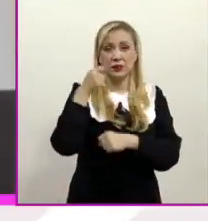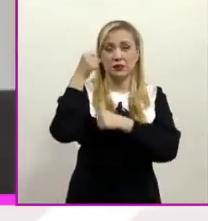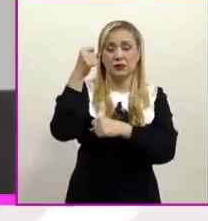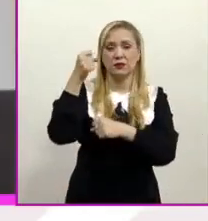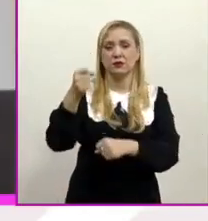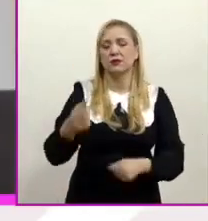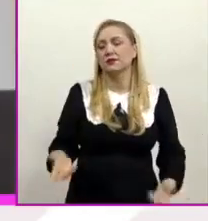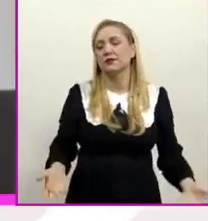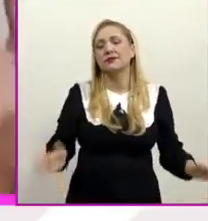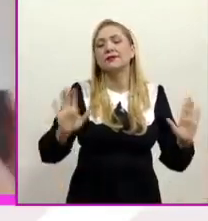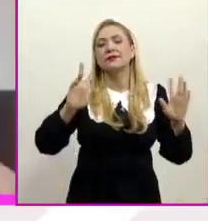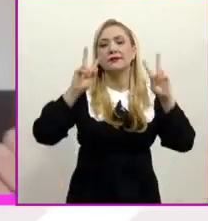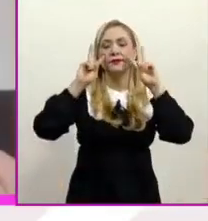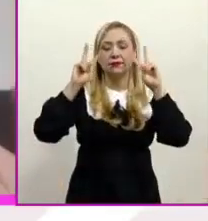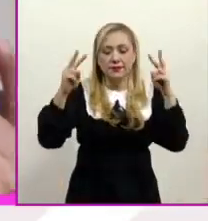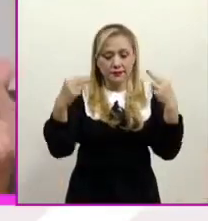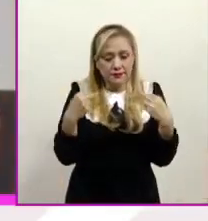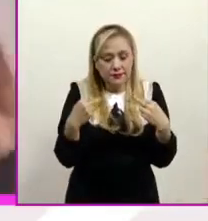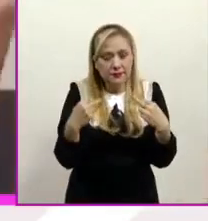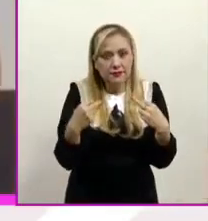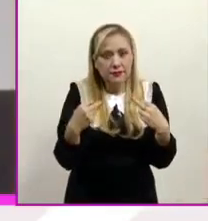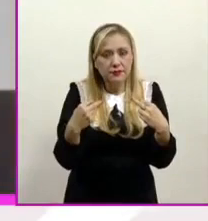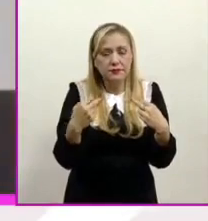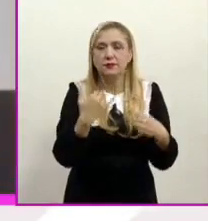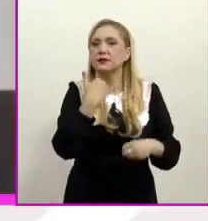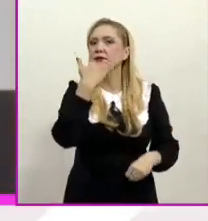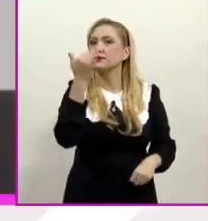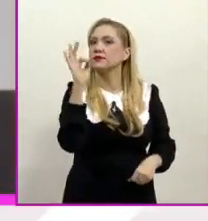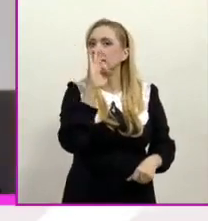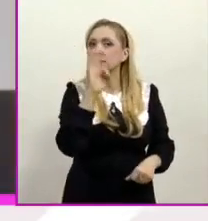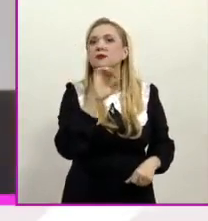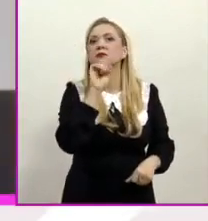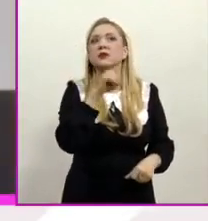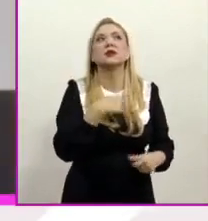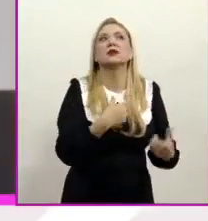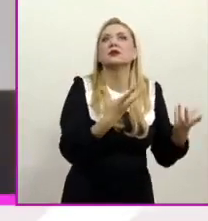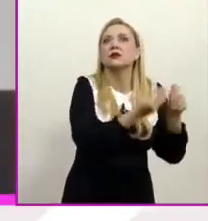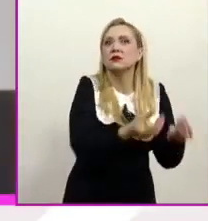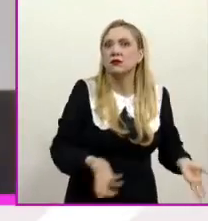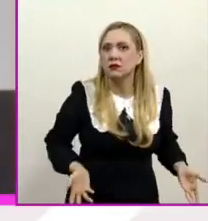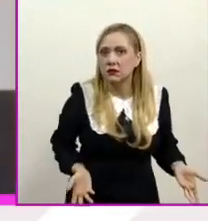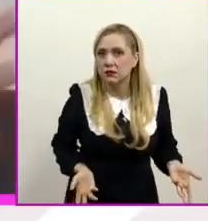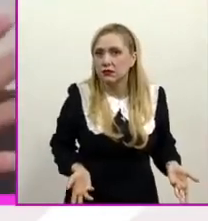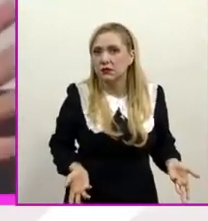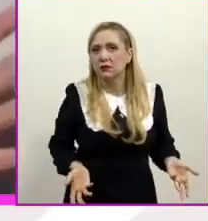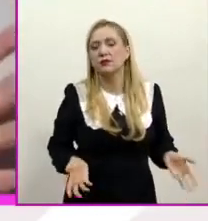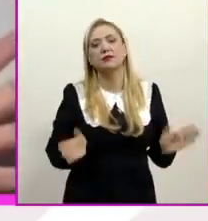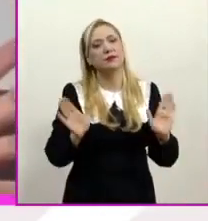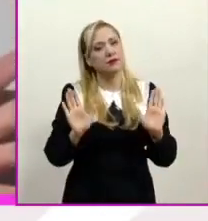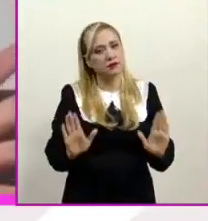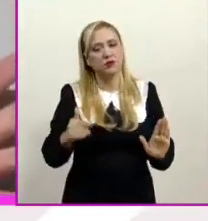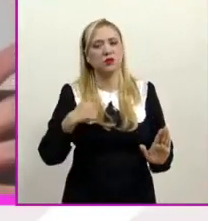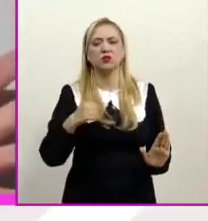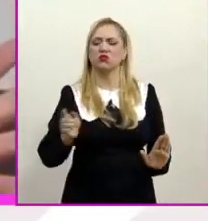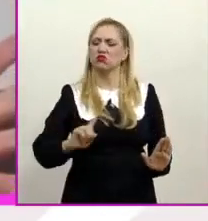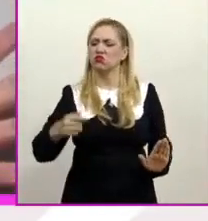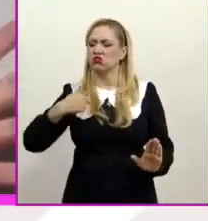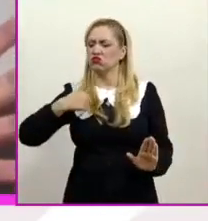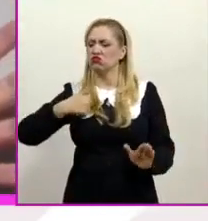cuestiónate lo que te está pasando a ti, porque es muy probable que seas parte de la voz del sistema, aunque tú te sientas muy